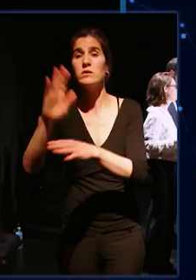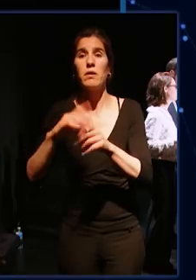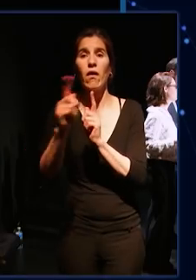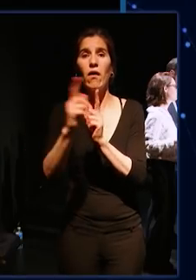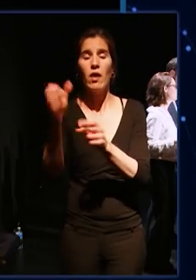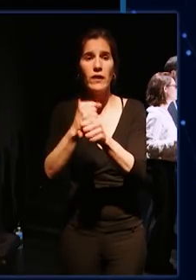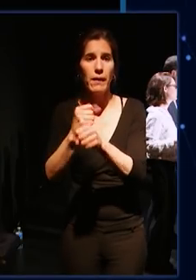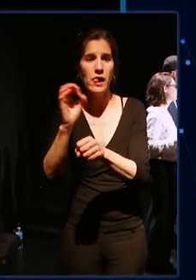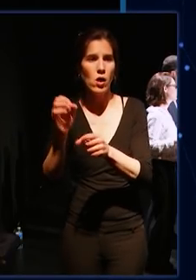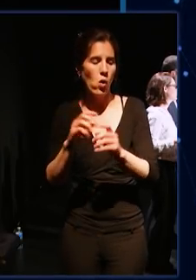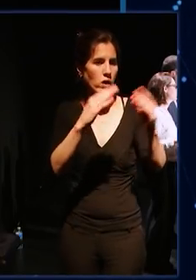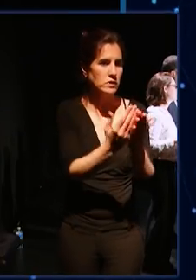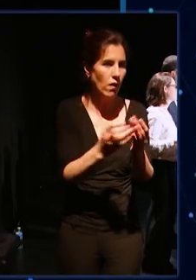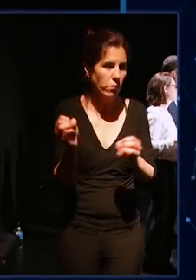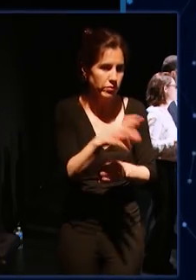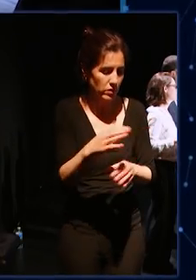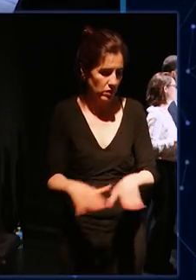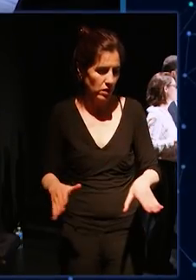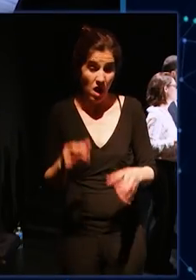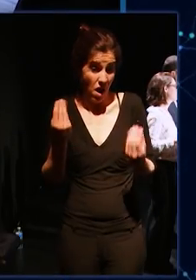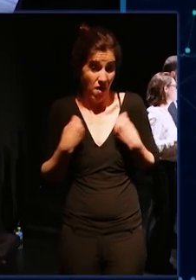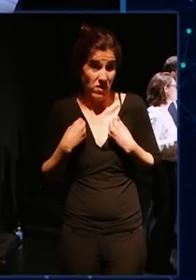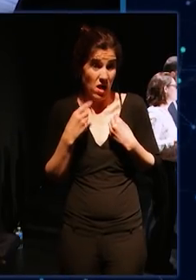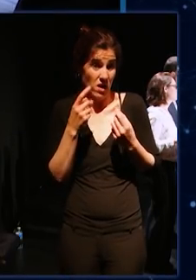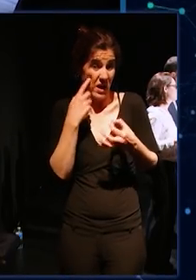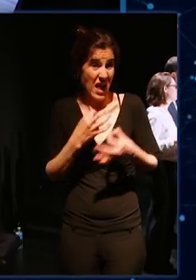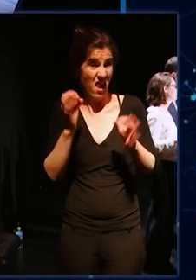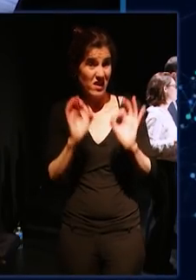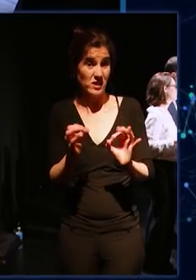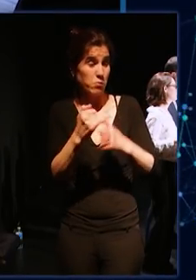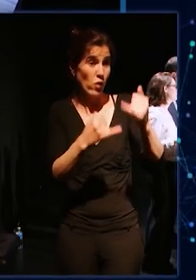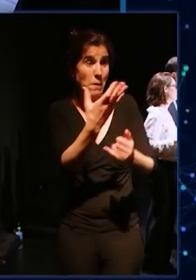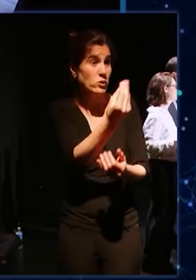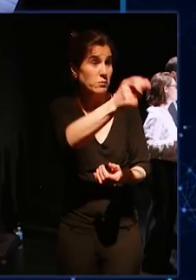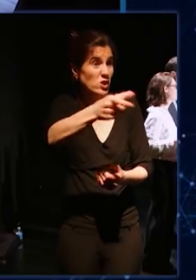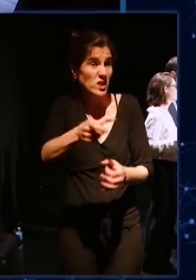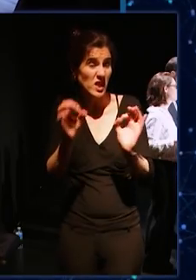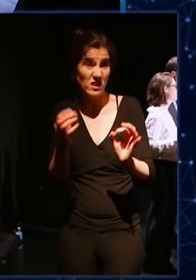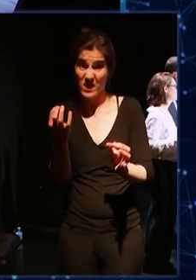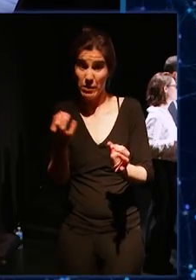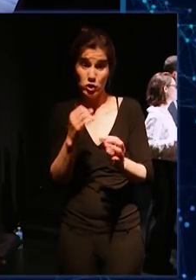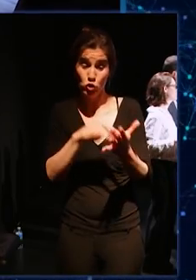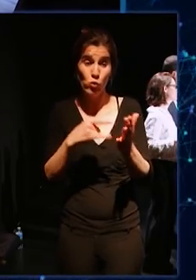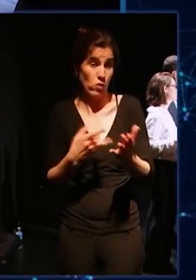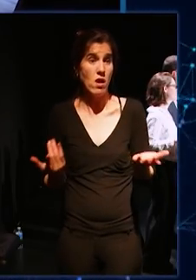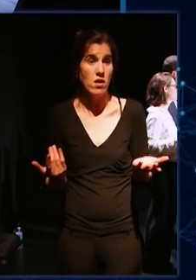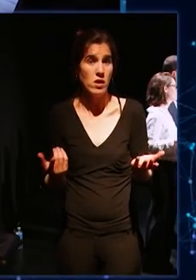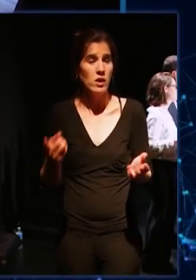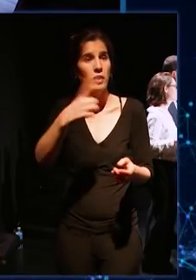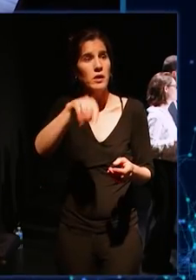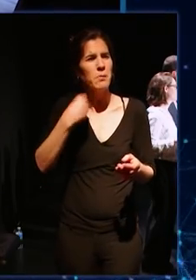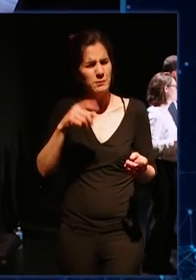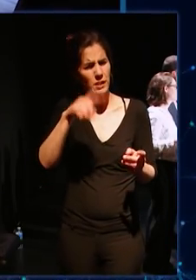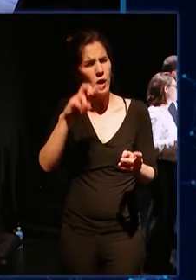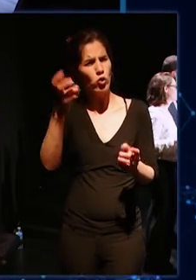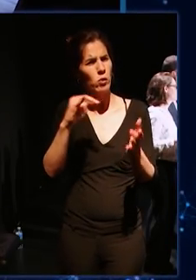se necesita el coche y ese es la vida, el problema real que tenemos todos, ¿no? Creo que también se debe de solucionar. Y un tema es esta avenida, la avenida